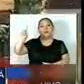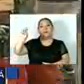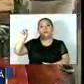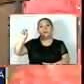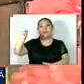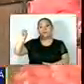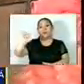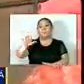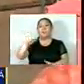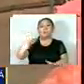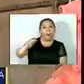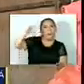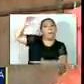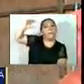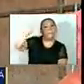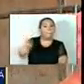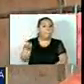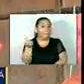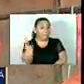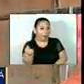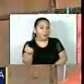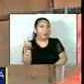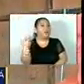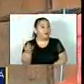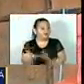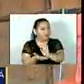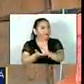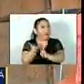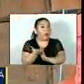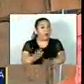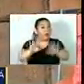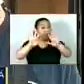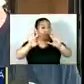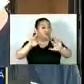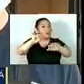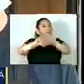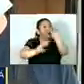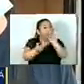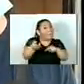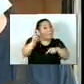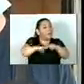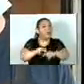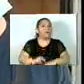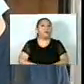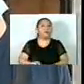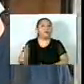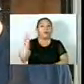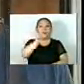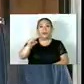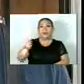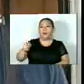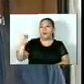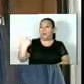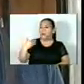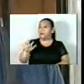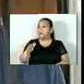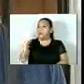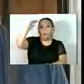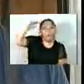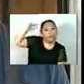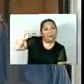el saco de papas ya registra un incremento de 10 dólares. La semana pasada estaba de 28